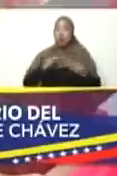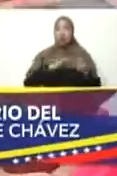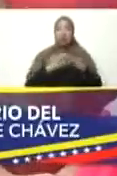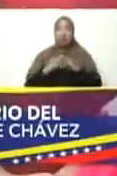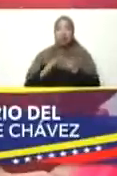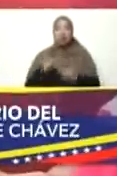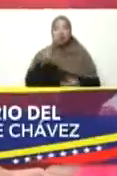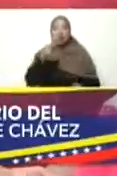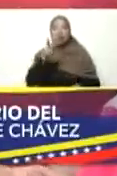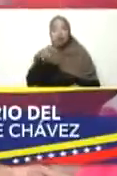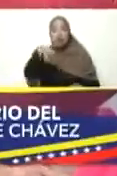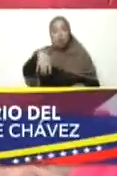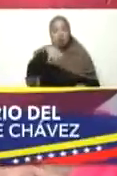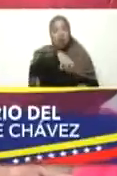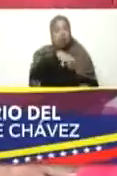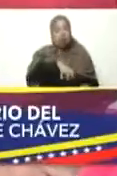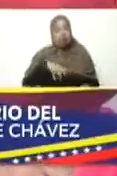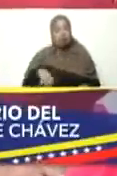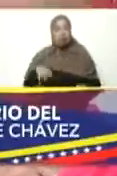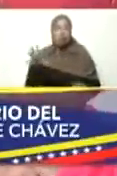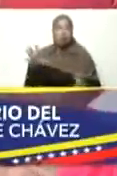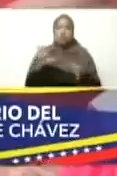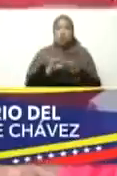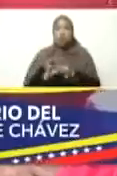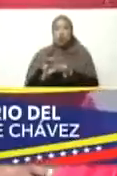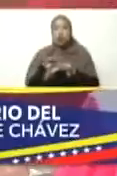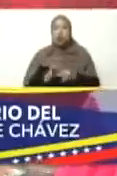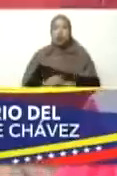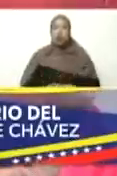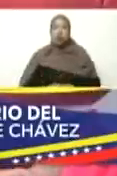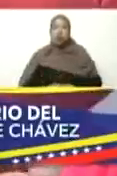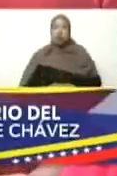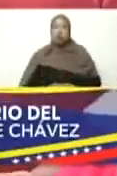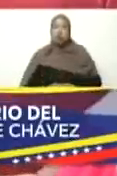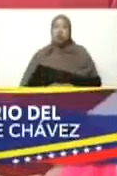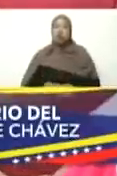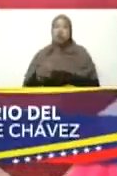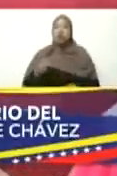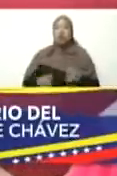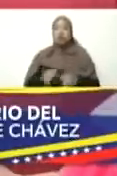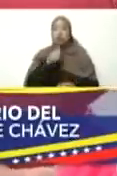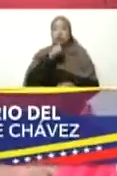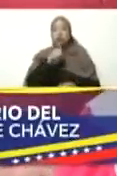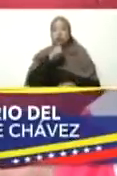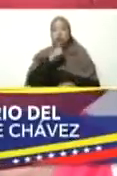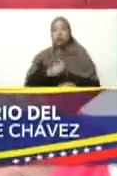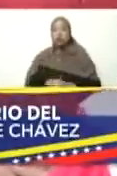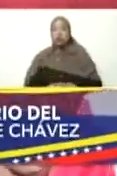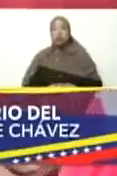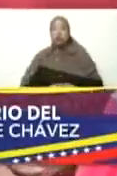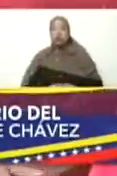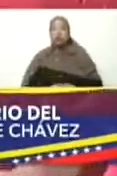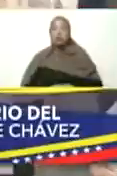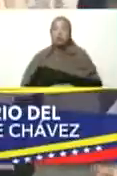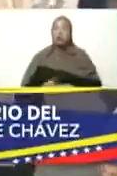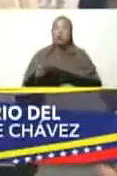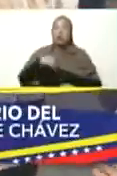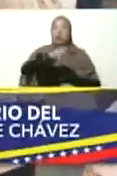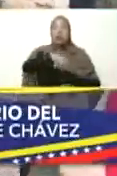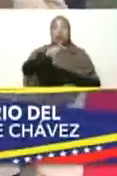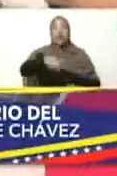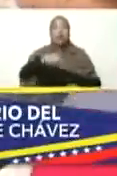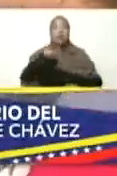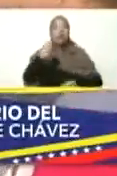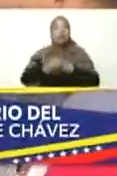11 estados del país, con la Unión Comunera. Usted le hemos hecho llegar algunos mensajes de qué es la Unión Comunera, y esa gente está